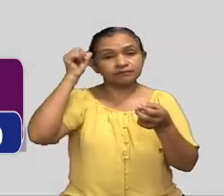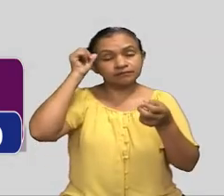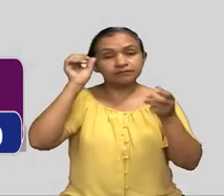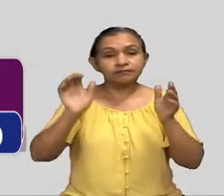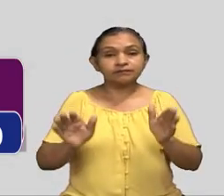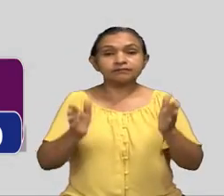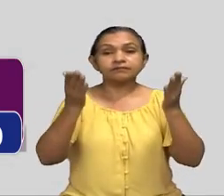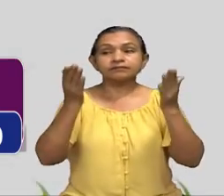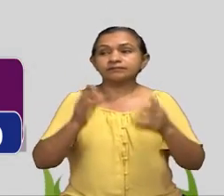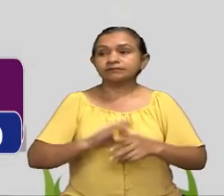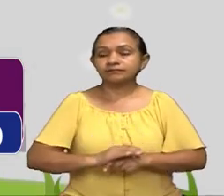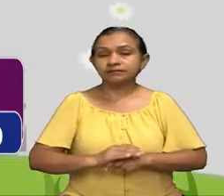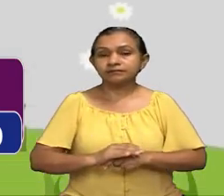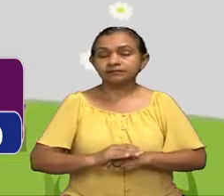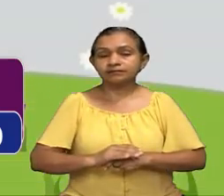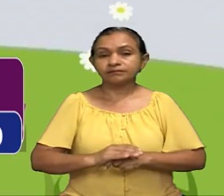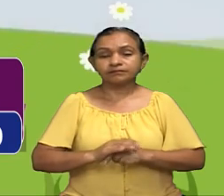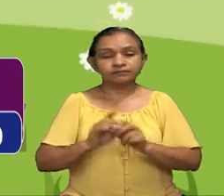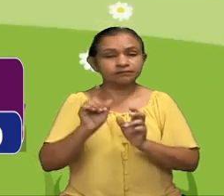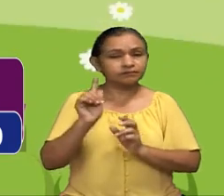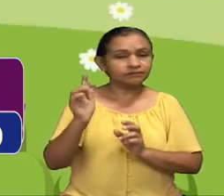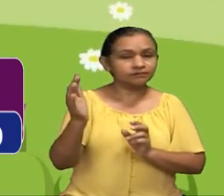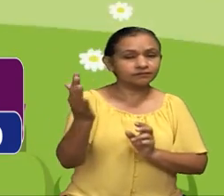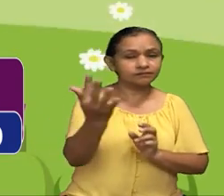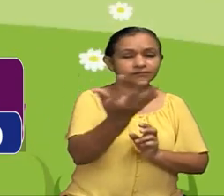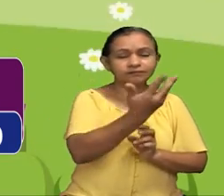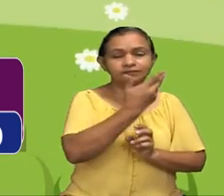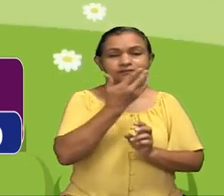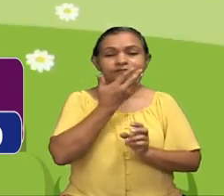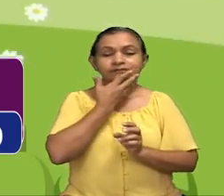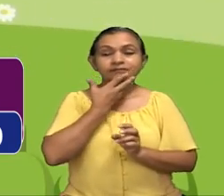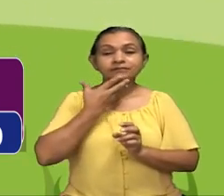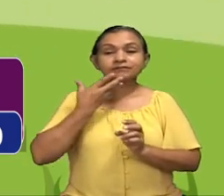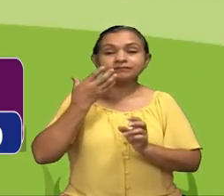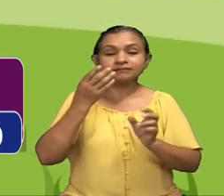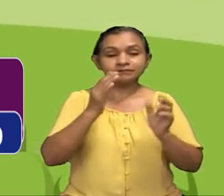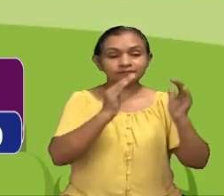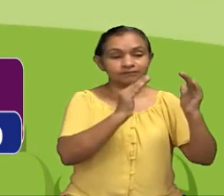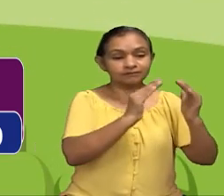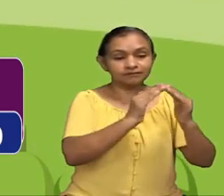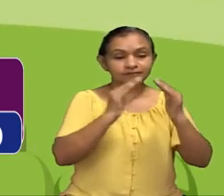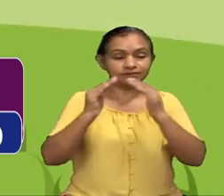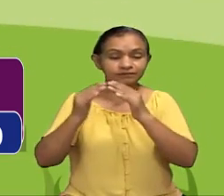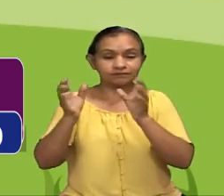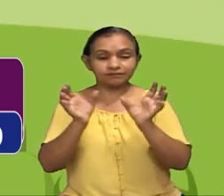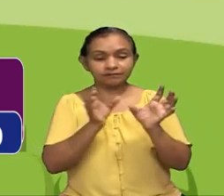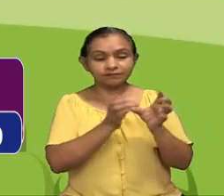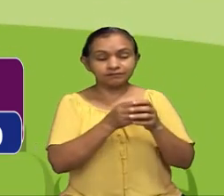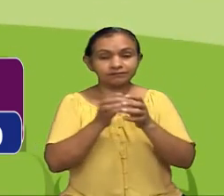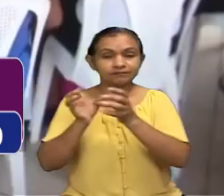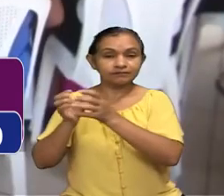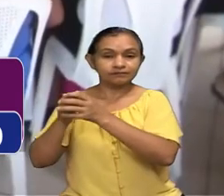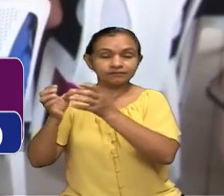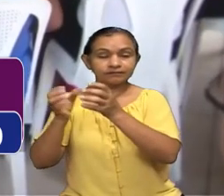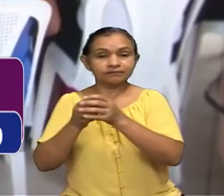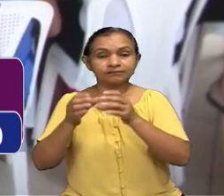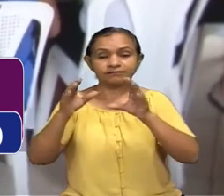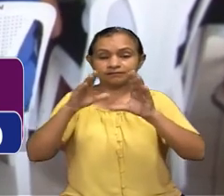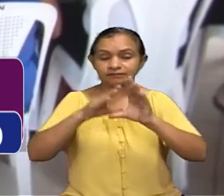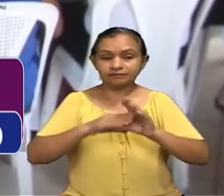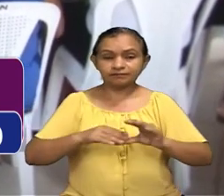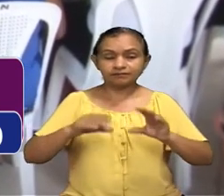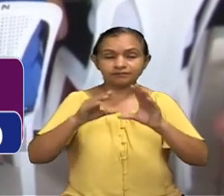mayores. Van los muchachos a las casas club y hacen estos